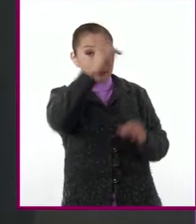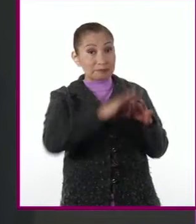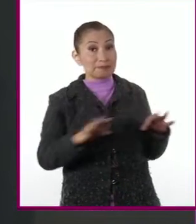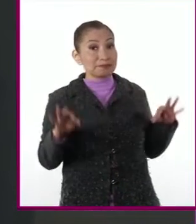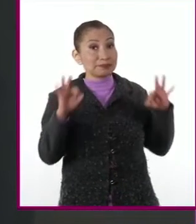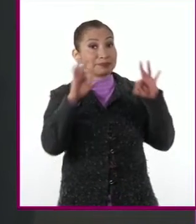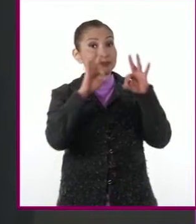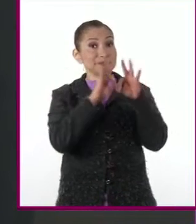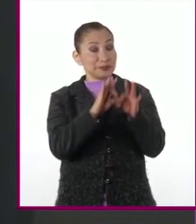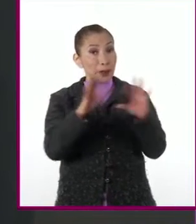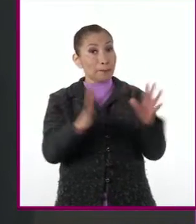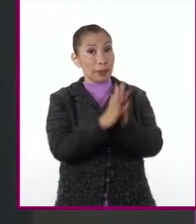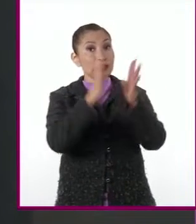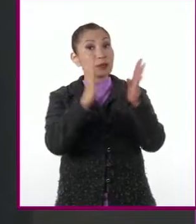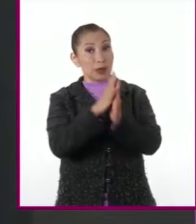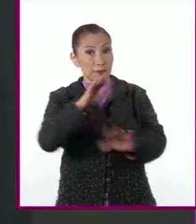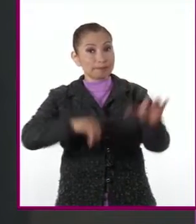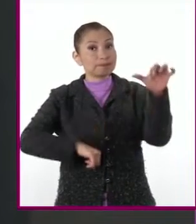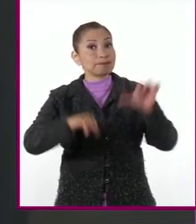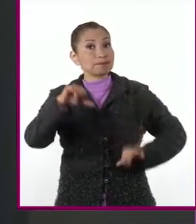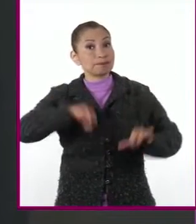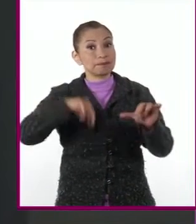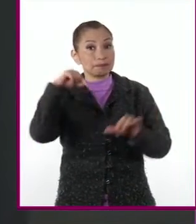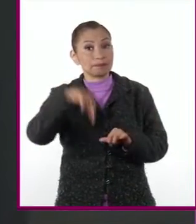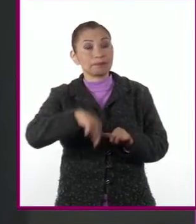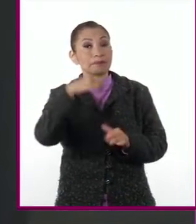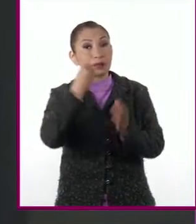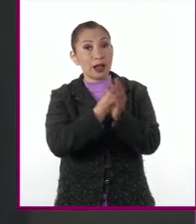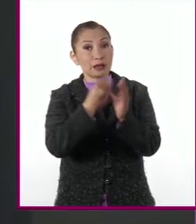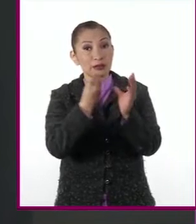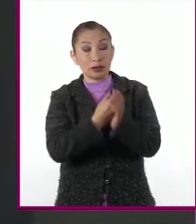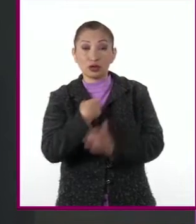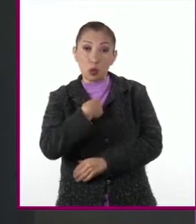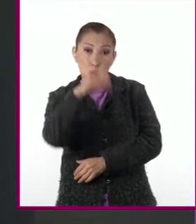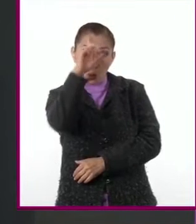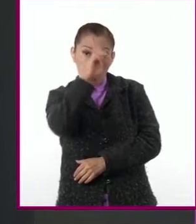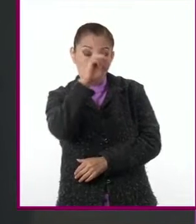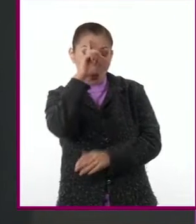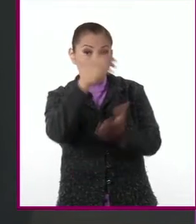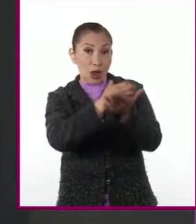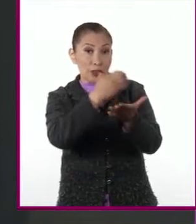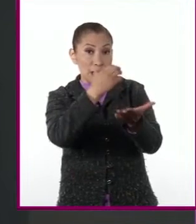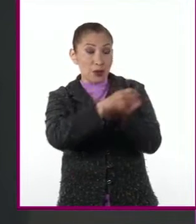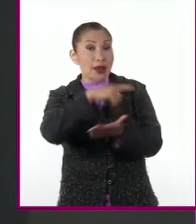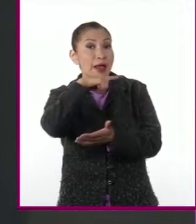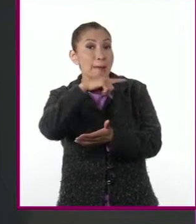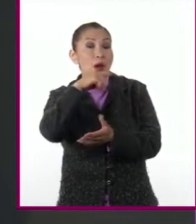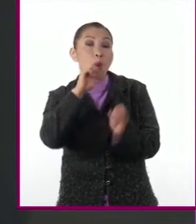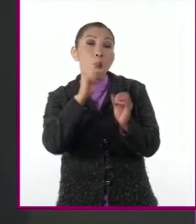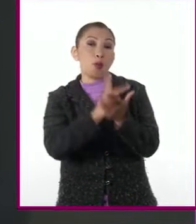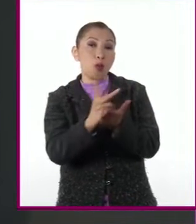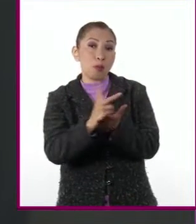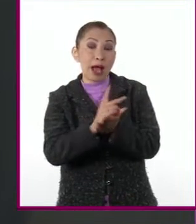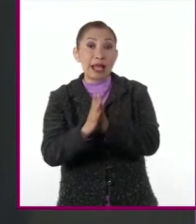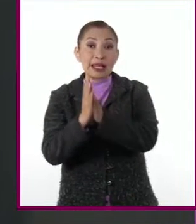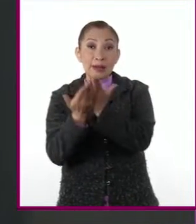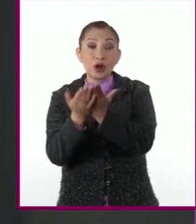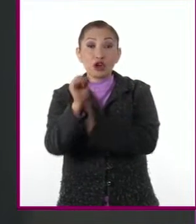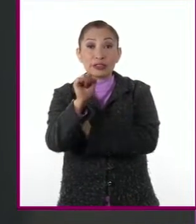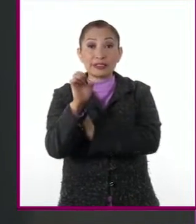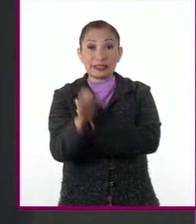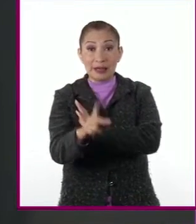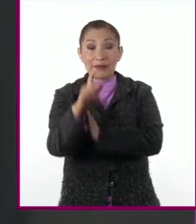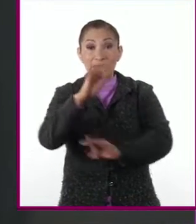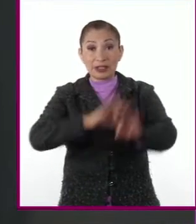muy importante participar en las actividades del programa y sugiero que tengan cuaderno y lápiz o pluma y su libro de texto